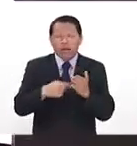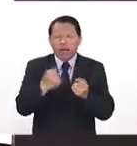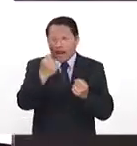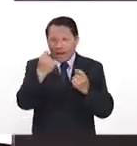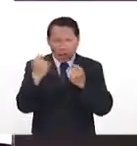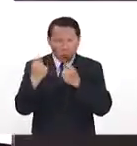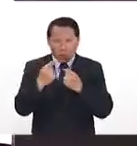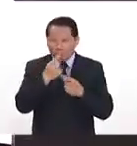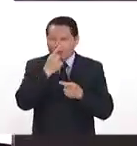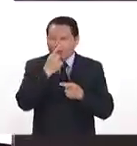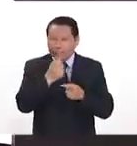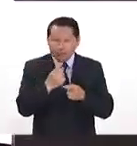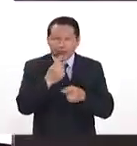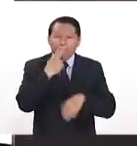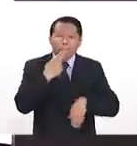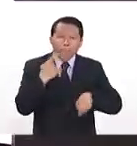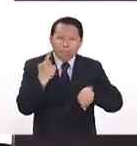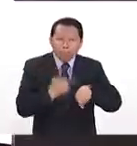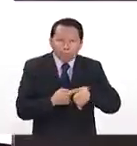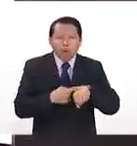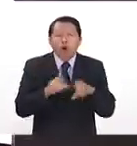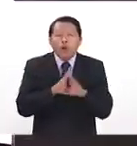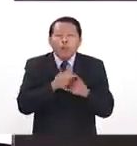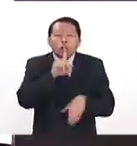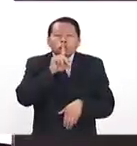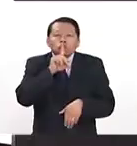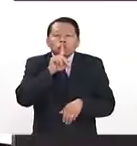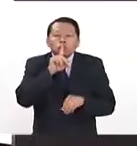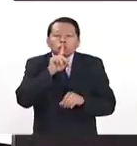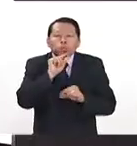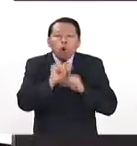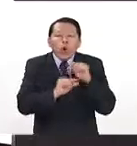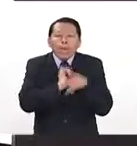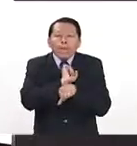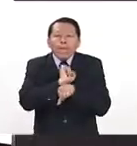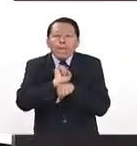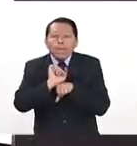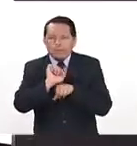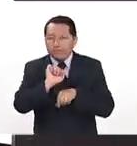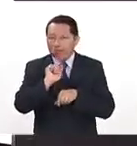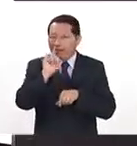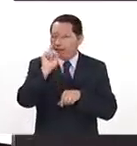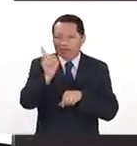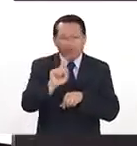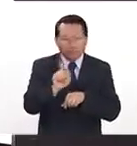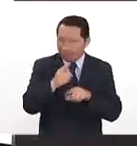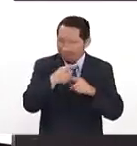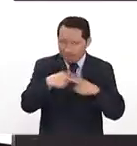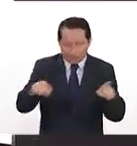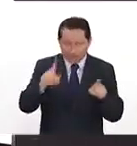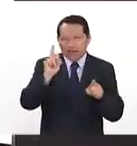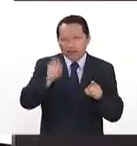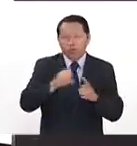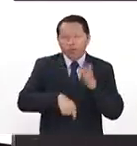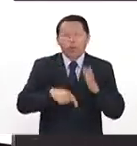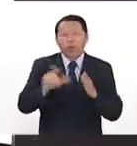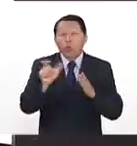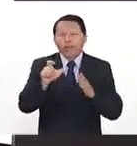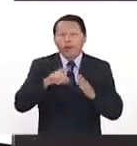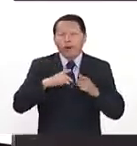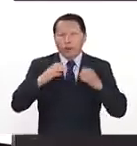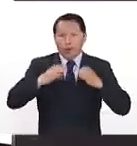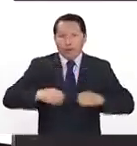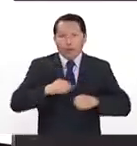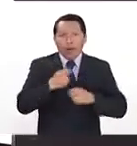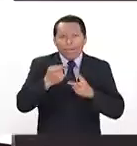es lo más falso que podríamos escuchar. Realmente, si nosotros comenzamos a subir de peso, tenemos sobrepeso u obesidad, eso ya nos debe de dar una alarma, ¿no? Ya